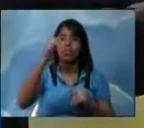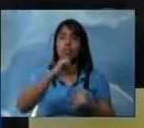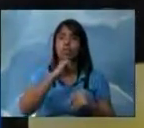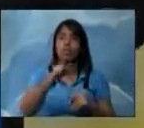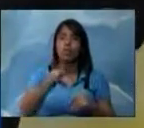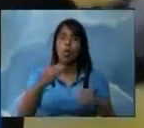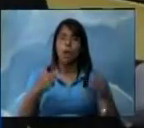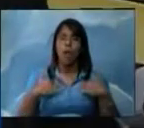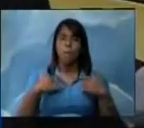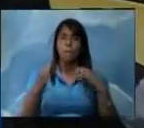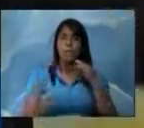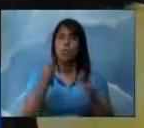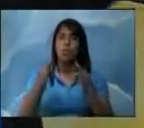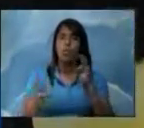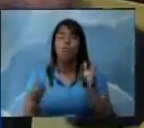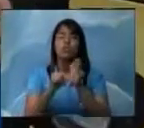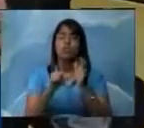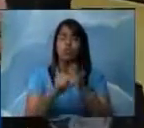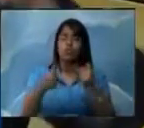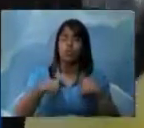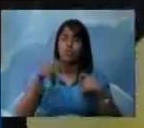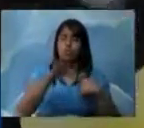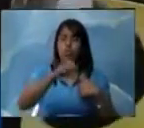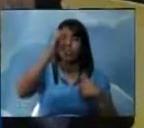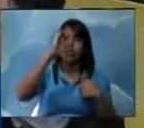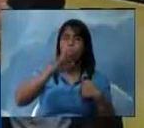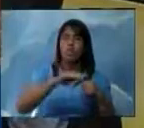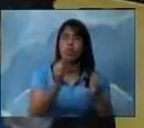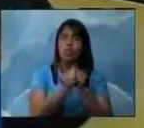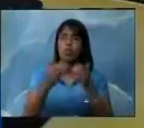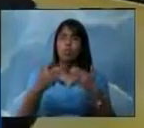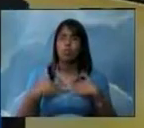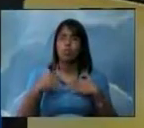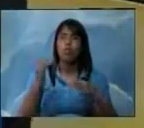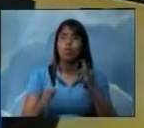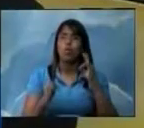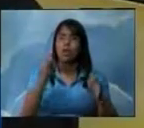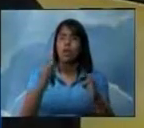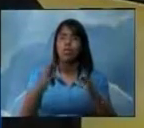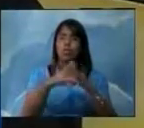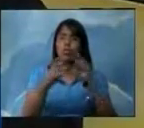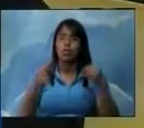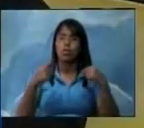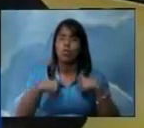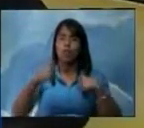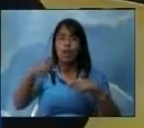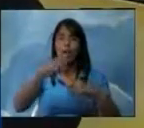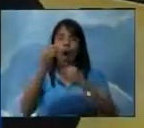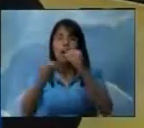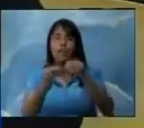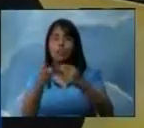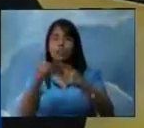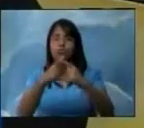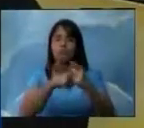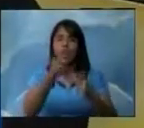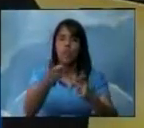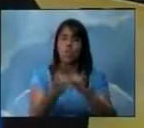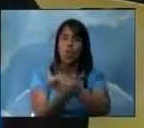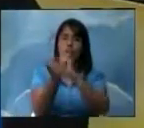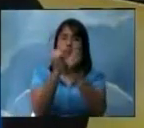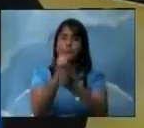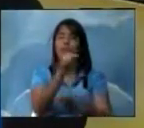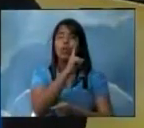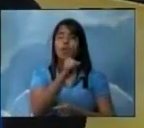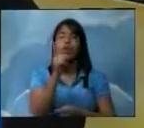es mi juez. Donde yo estoy, Dios está conmigo y está juzgando todo lo que yo hace. Entonces ellos les cambiaron